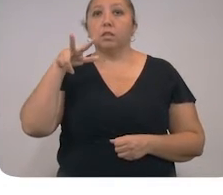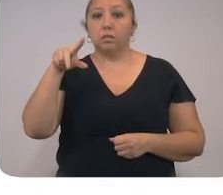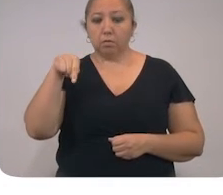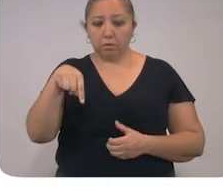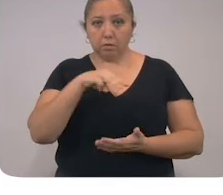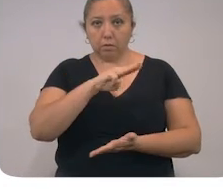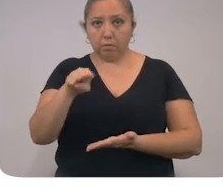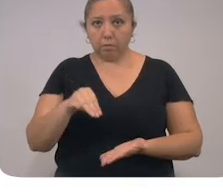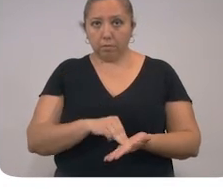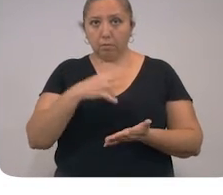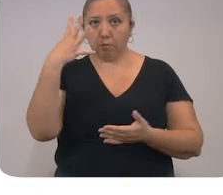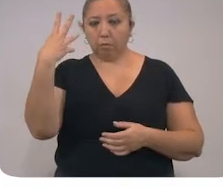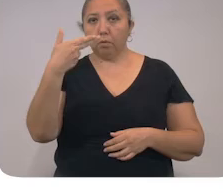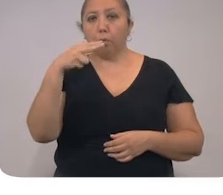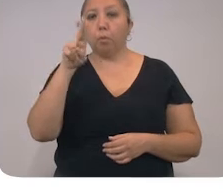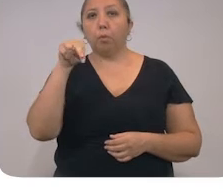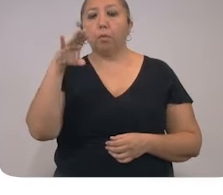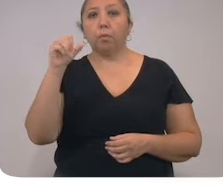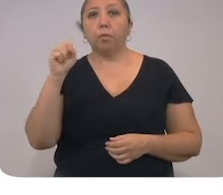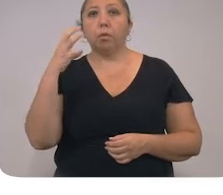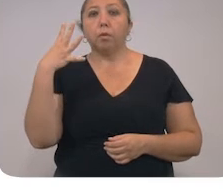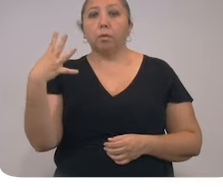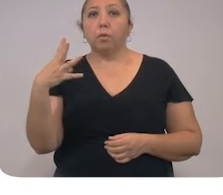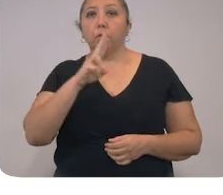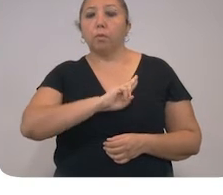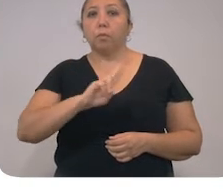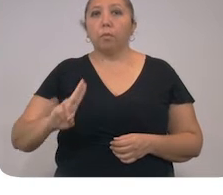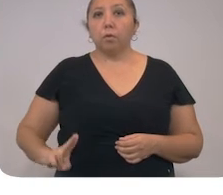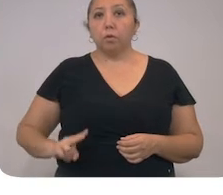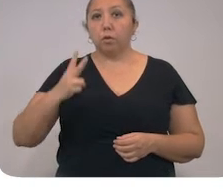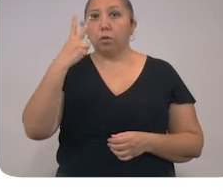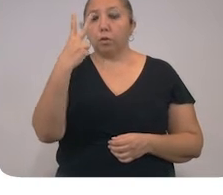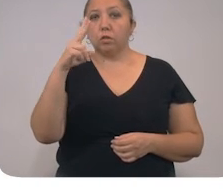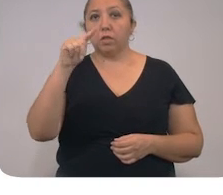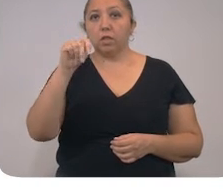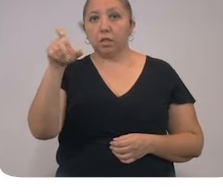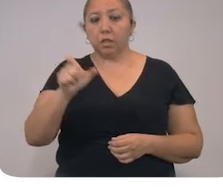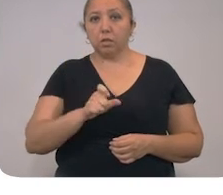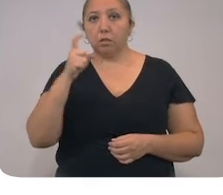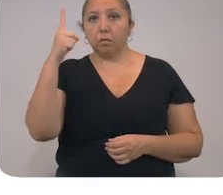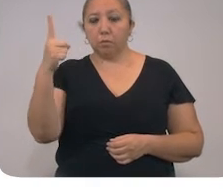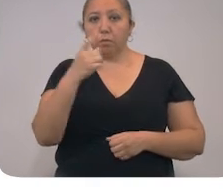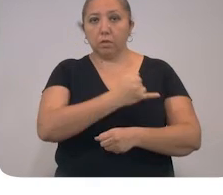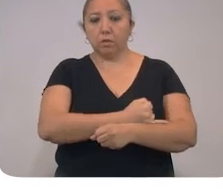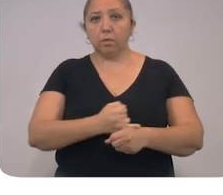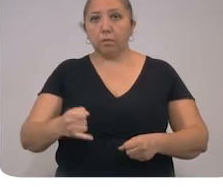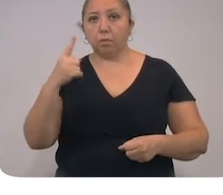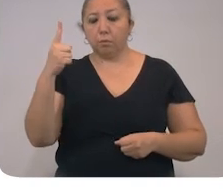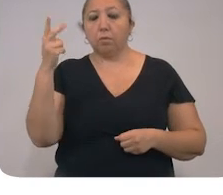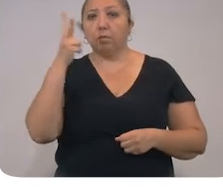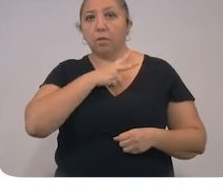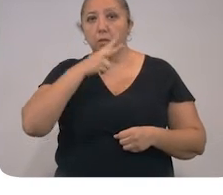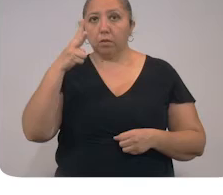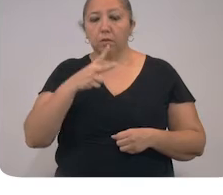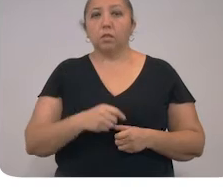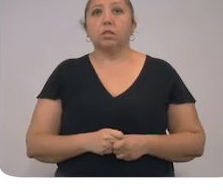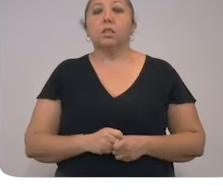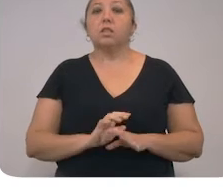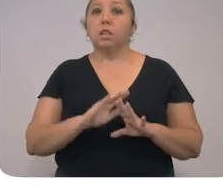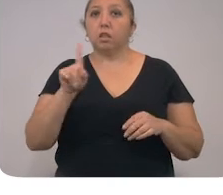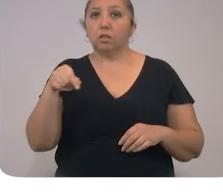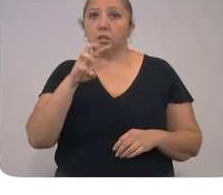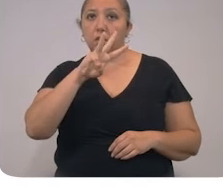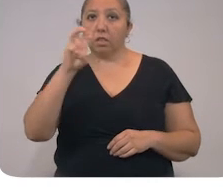en Mérida, 4 en Jurucmá, 4 en Umam, 2 en Tecash, 1 en Izamal y 1 en Valladolid. En total, ya